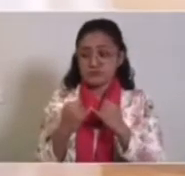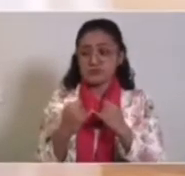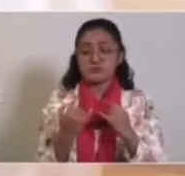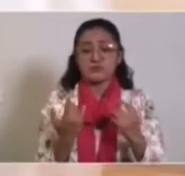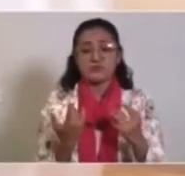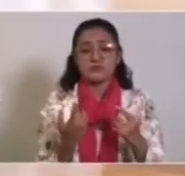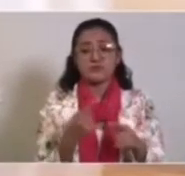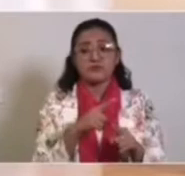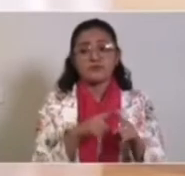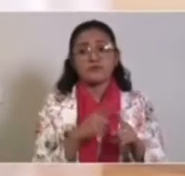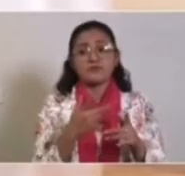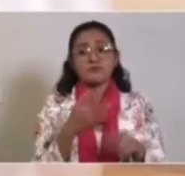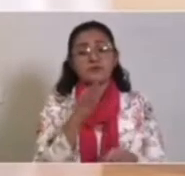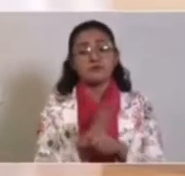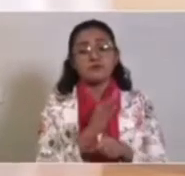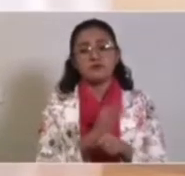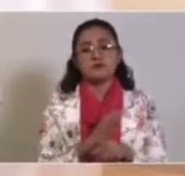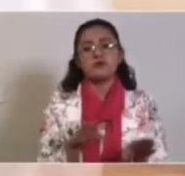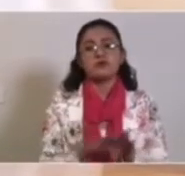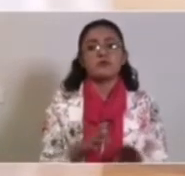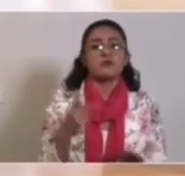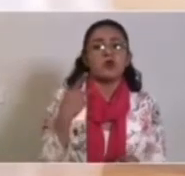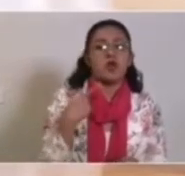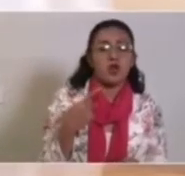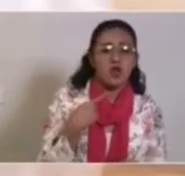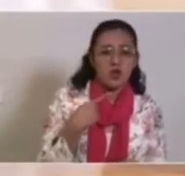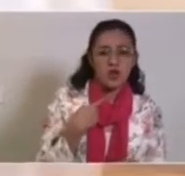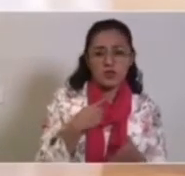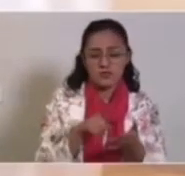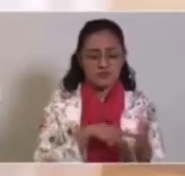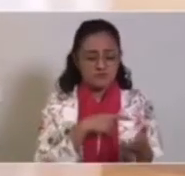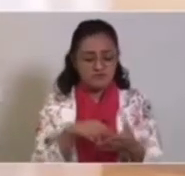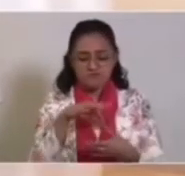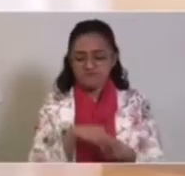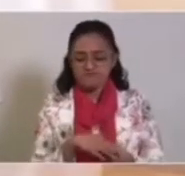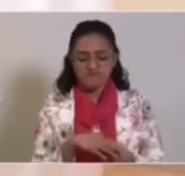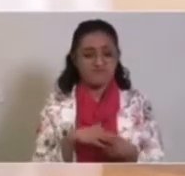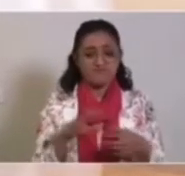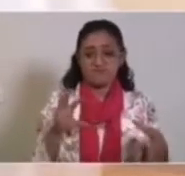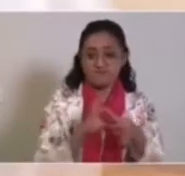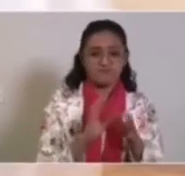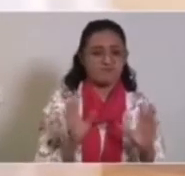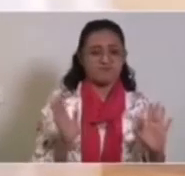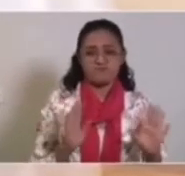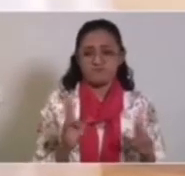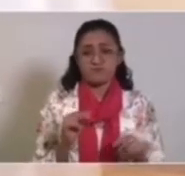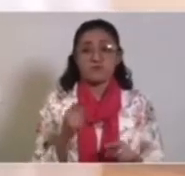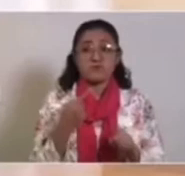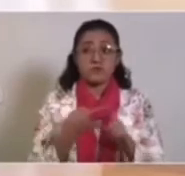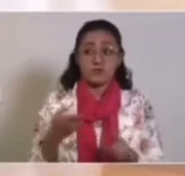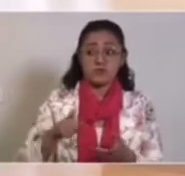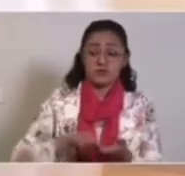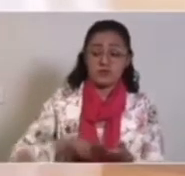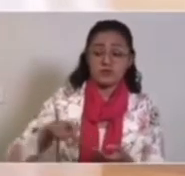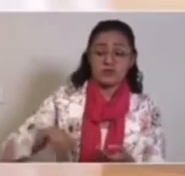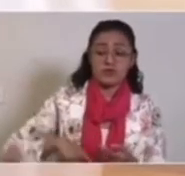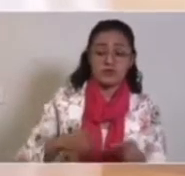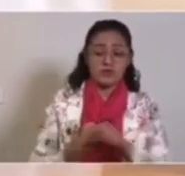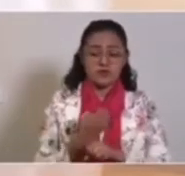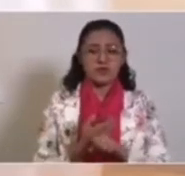las cuestiones políticos electorales nadie quien trabaja en el gobierno del estado